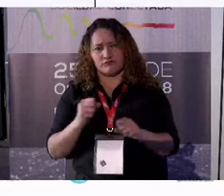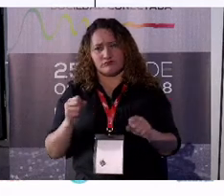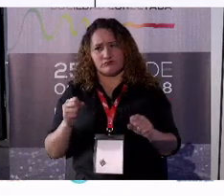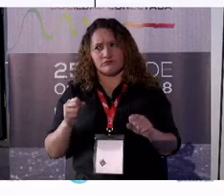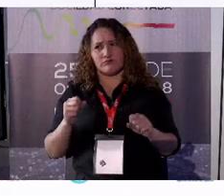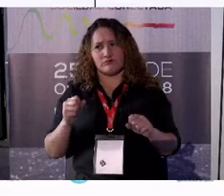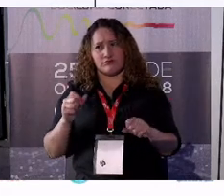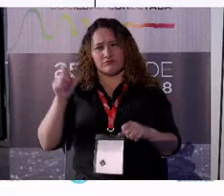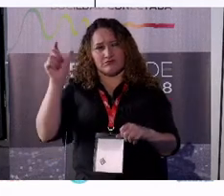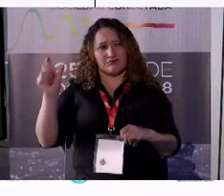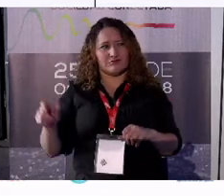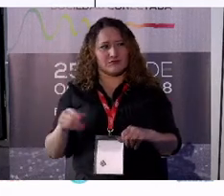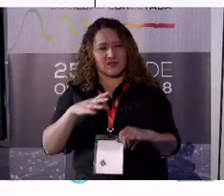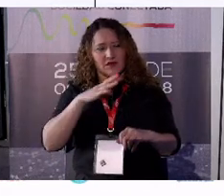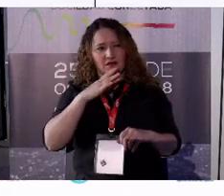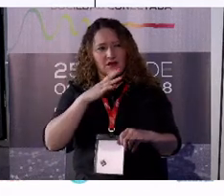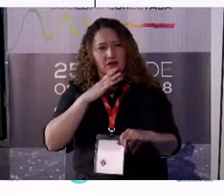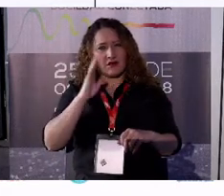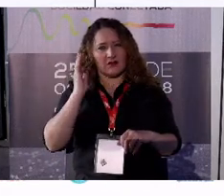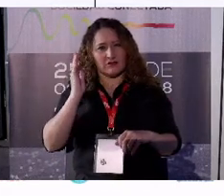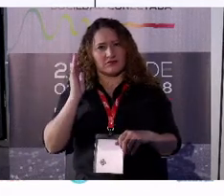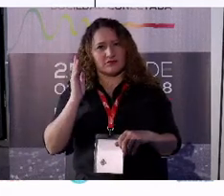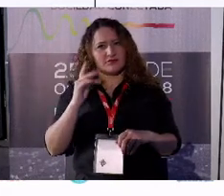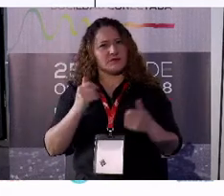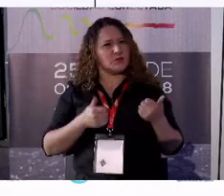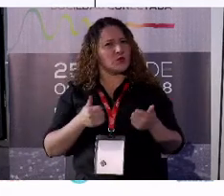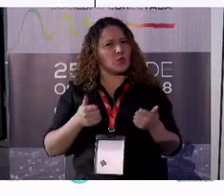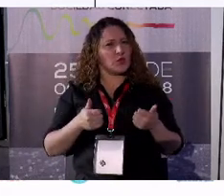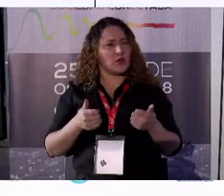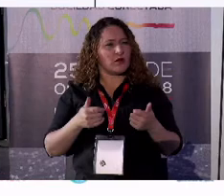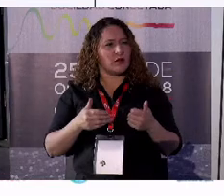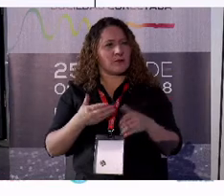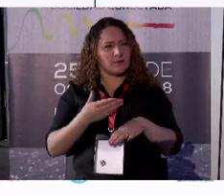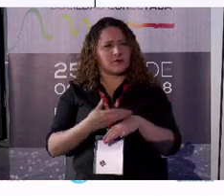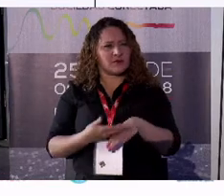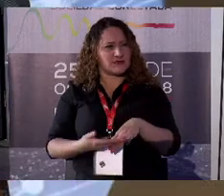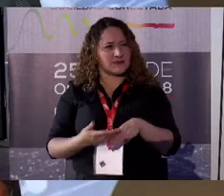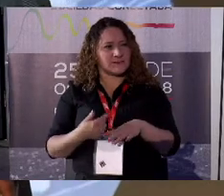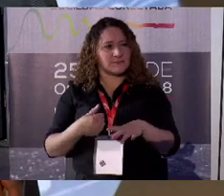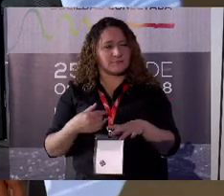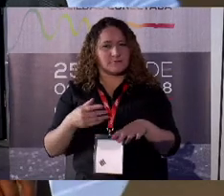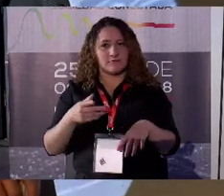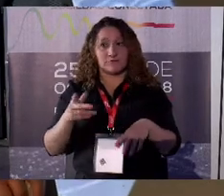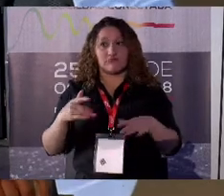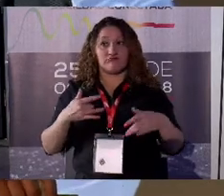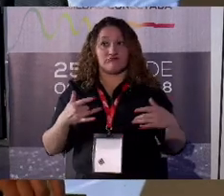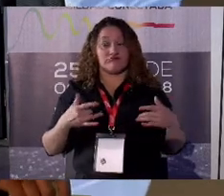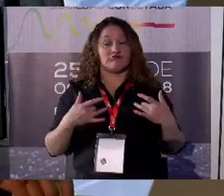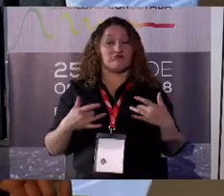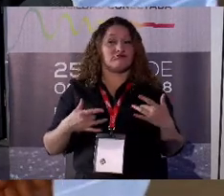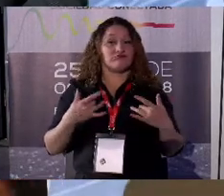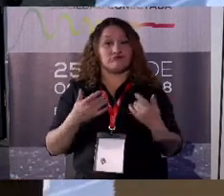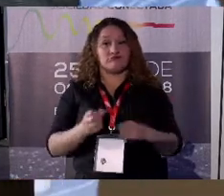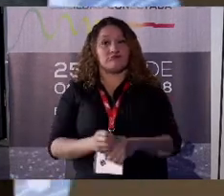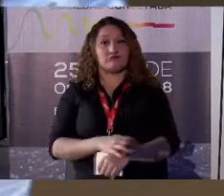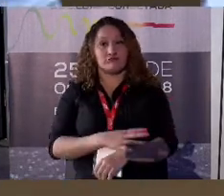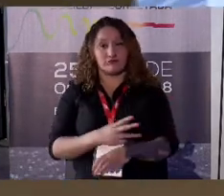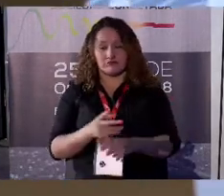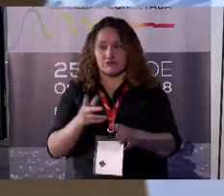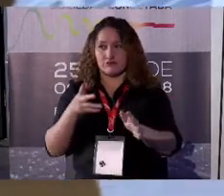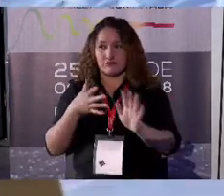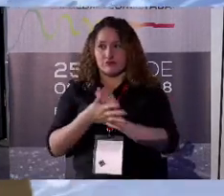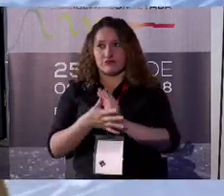nuestro conferencista, que estuvo a cargo del panel más tarde, nos hablaba con mucha emoción de esto.